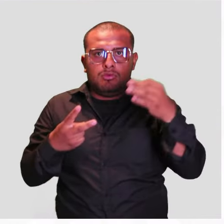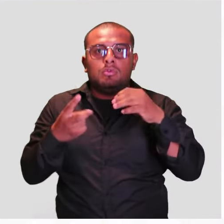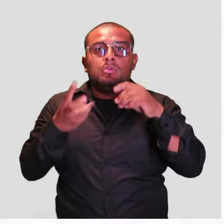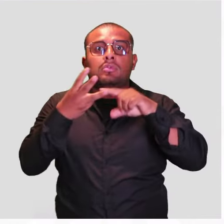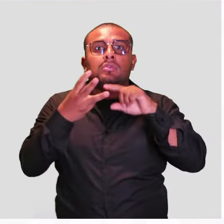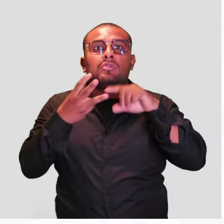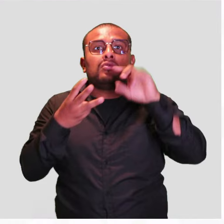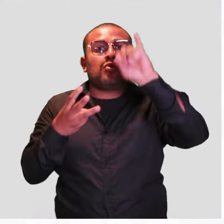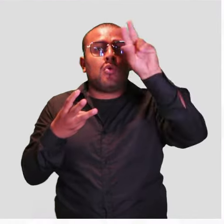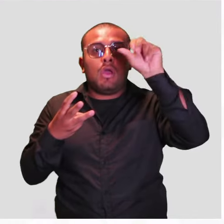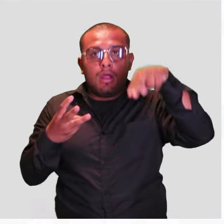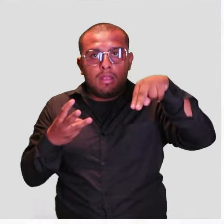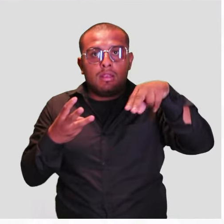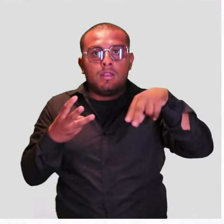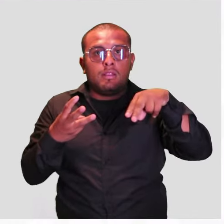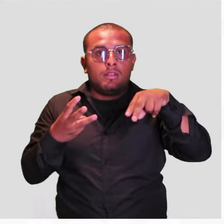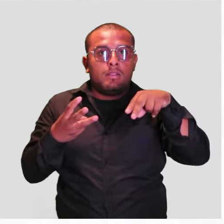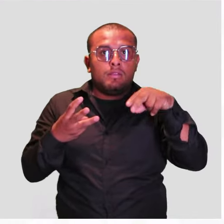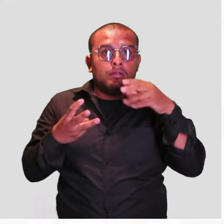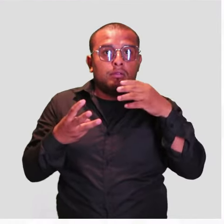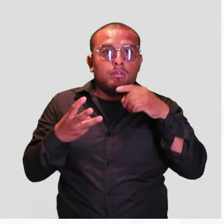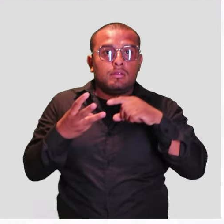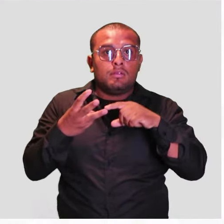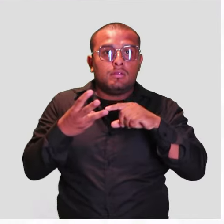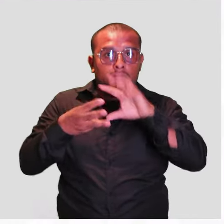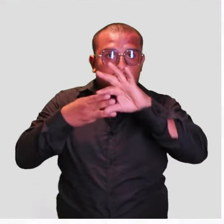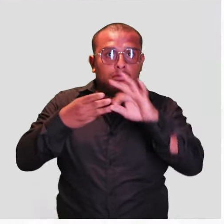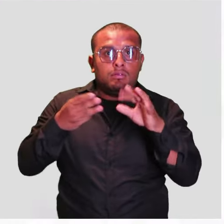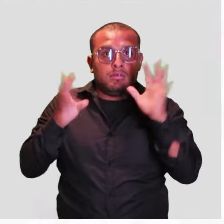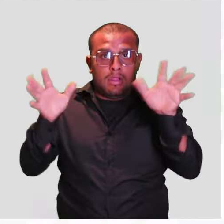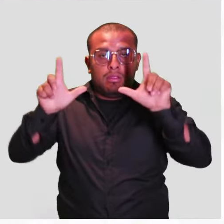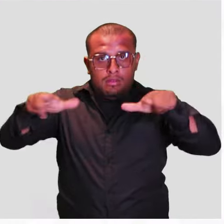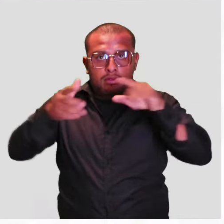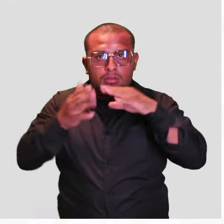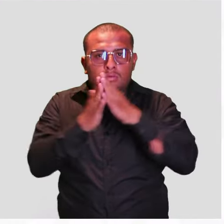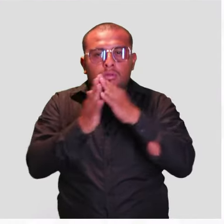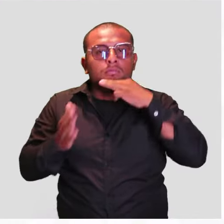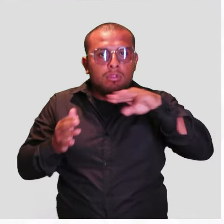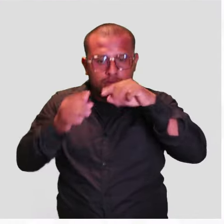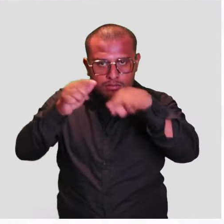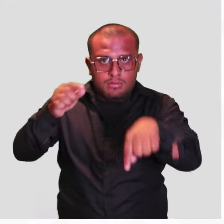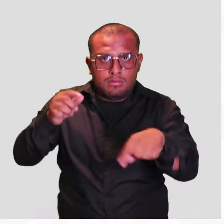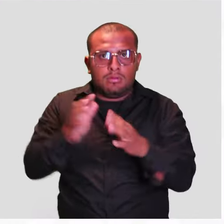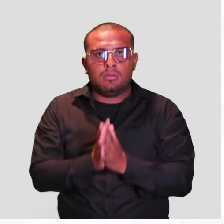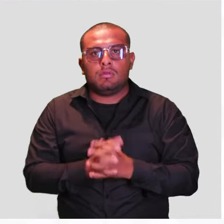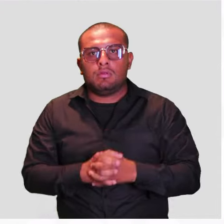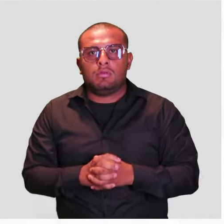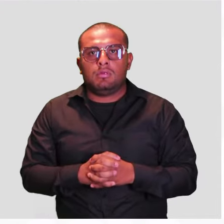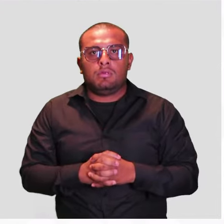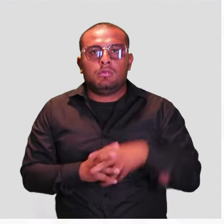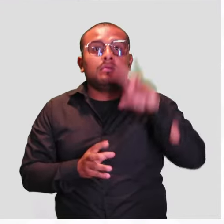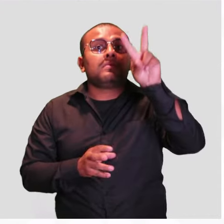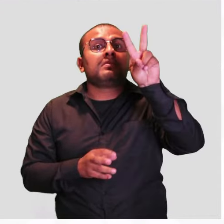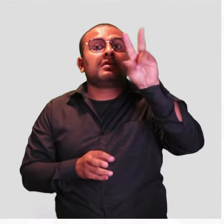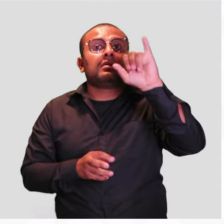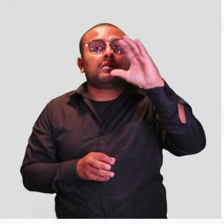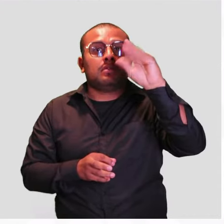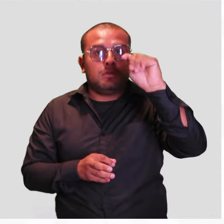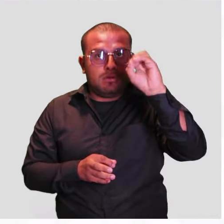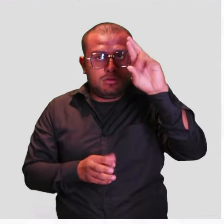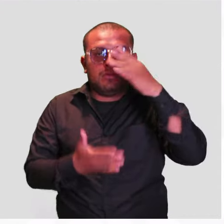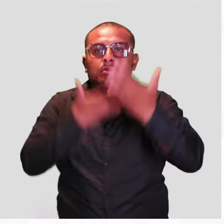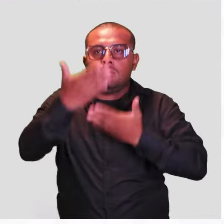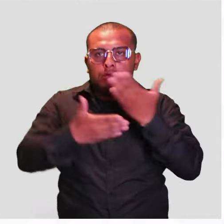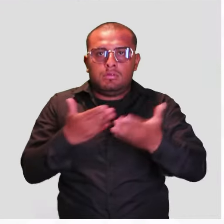Ya tenemos a nuestro siguiente registro. Así es, cedemos el uso de la voz al candidato Víctor Rocha de Movimiento